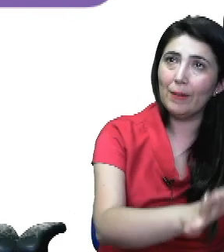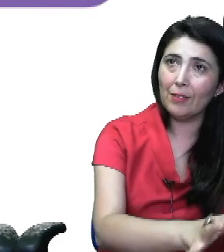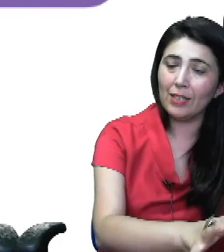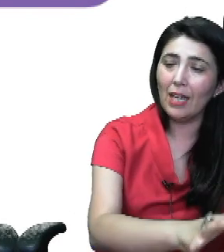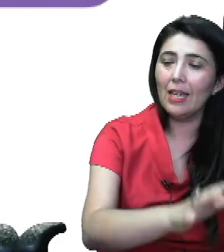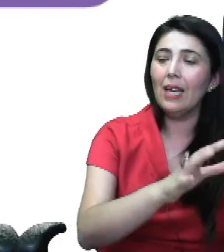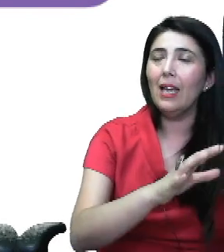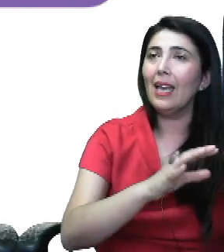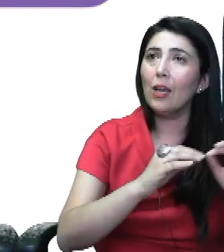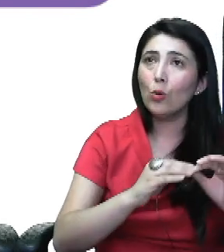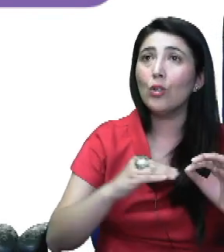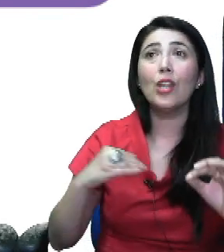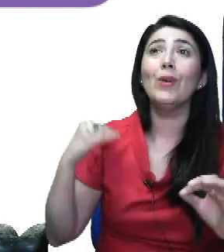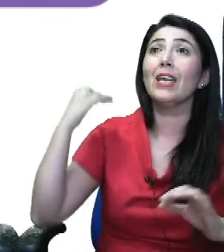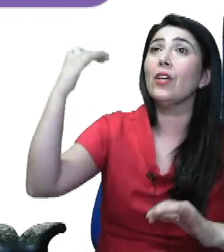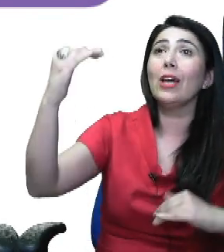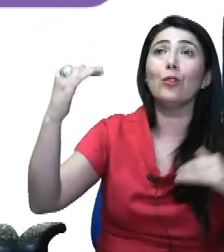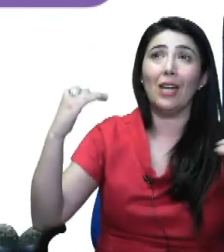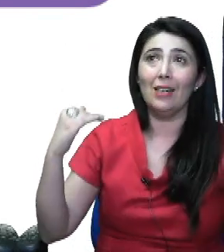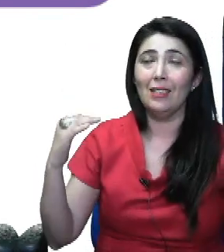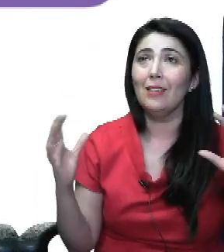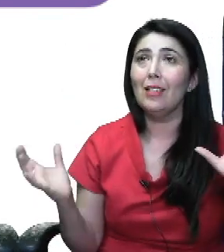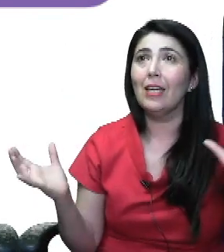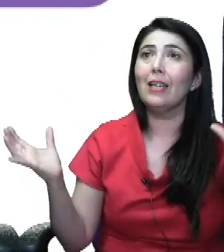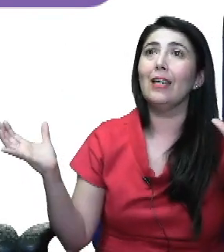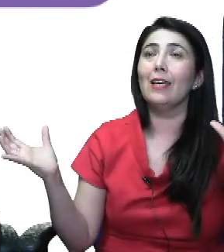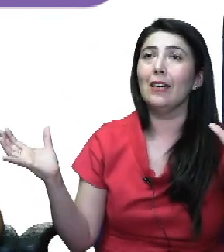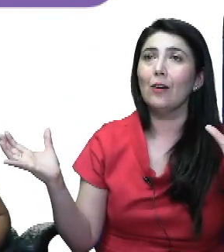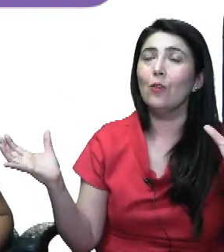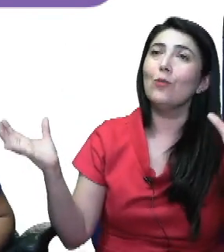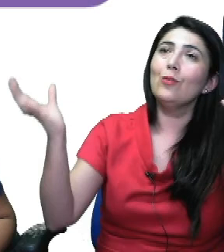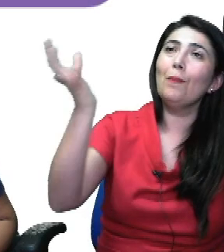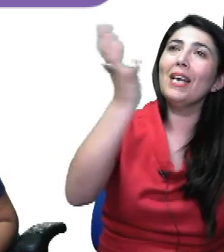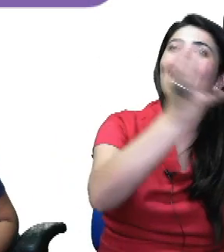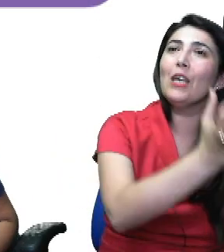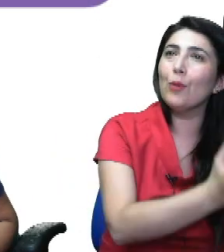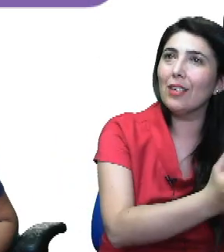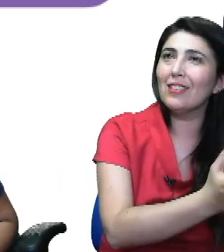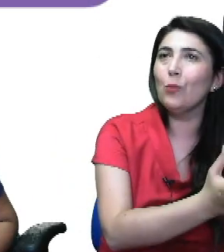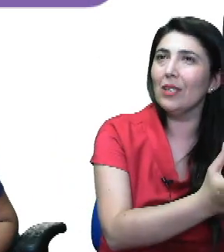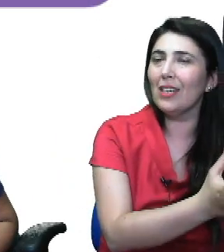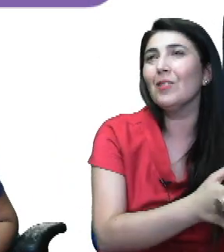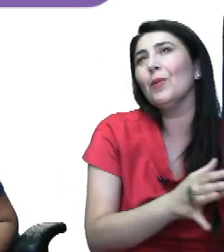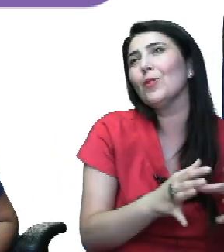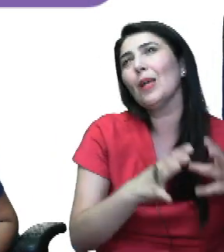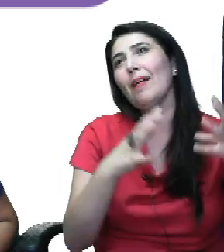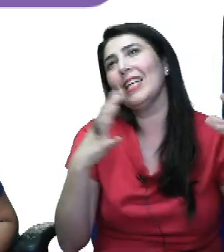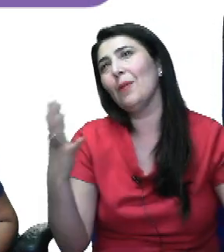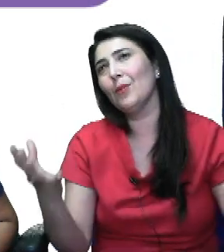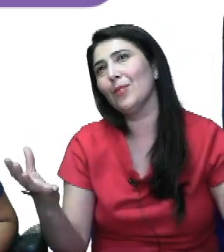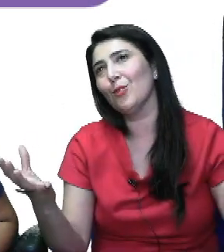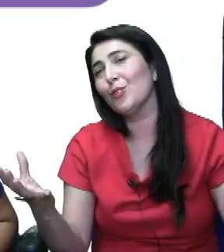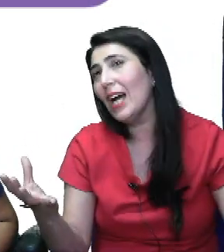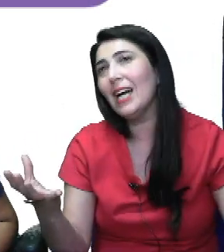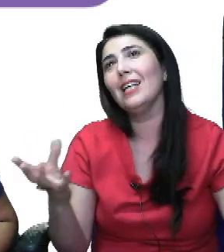una comuna más afectada, incluso desde una región a otra. desplegar equipos de salud mental. En ese momento se llamaban